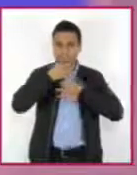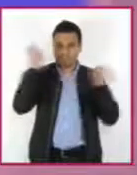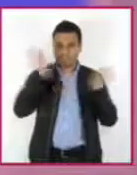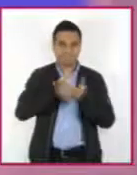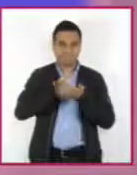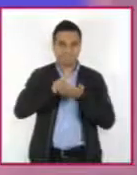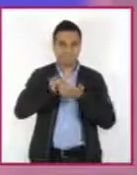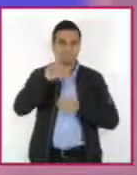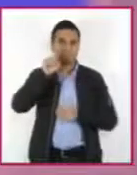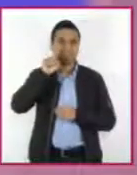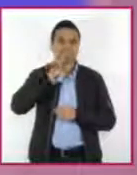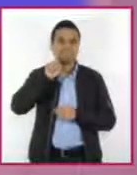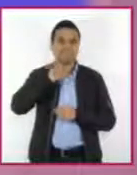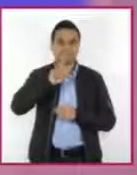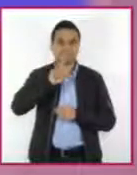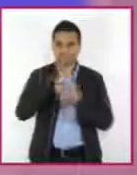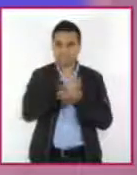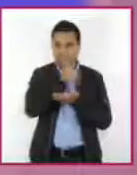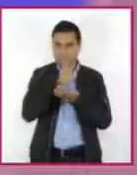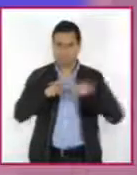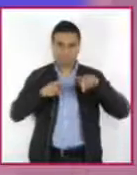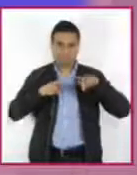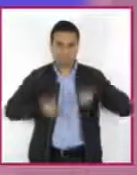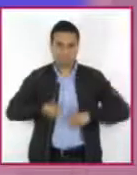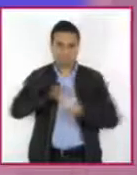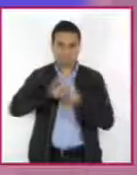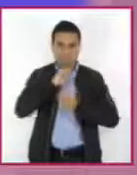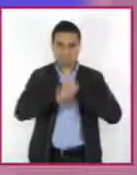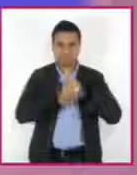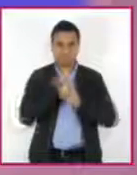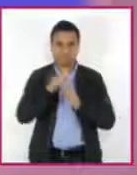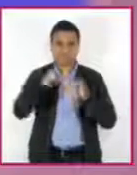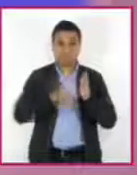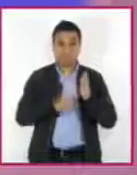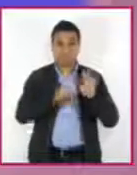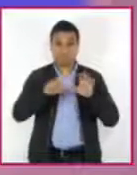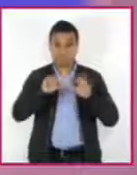de la Mujer y de la Ciudadana en 1791.